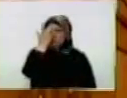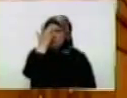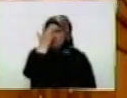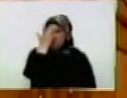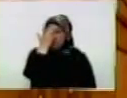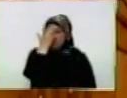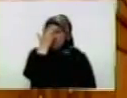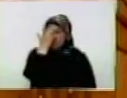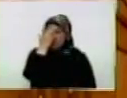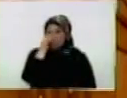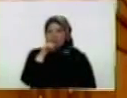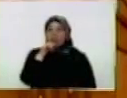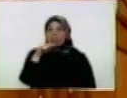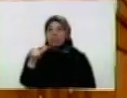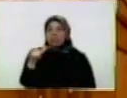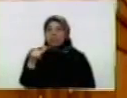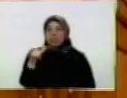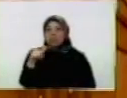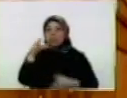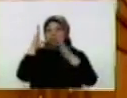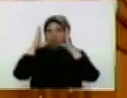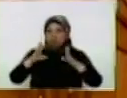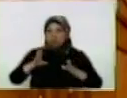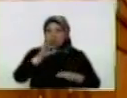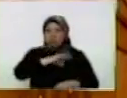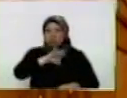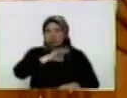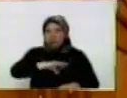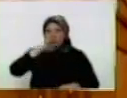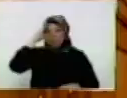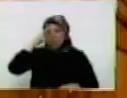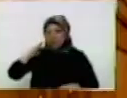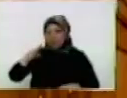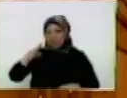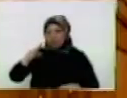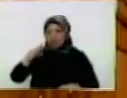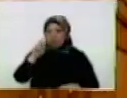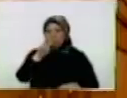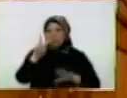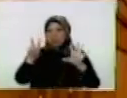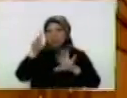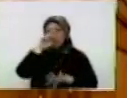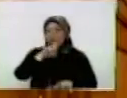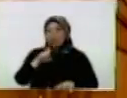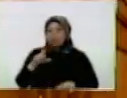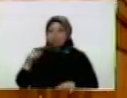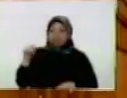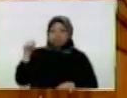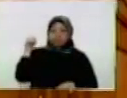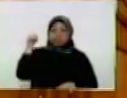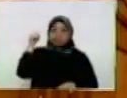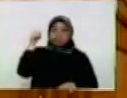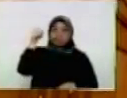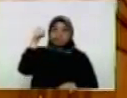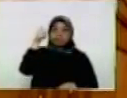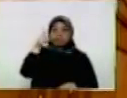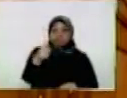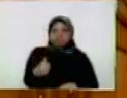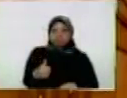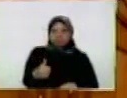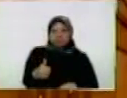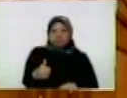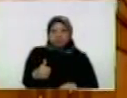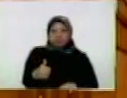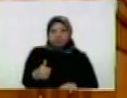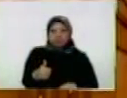ese pronunciamiento cívico-militar de hace 27 años es